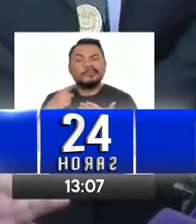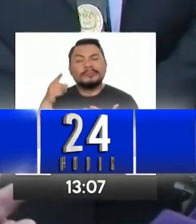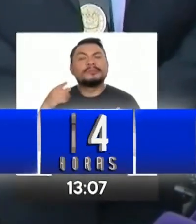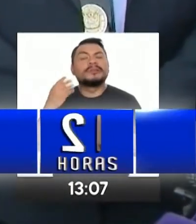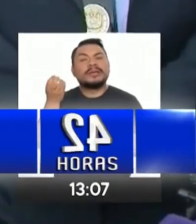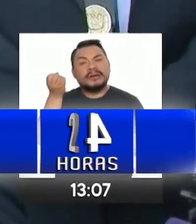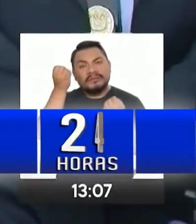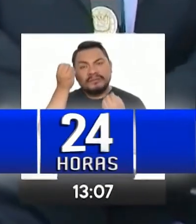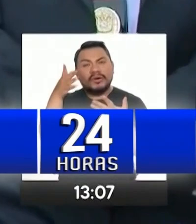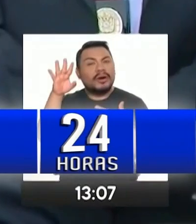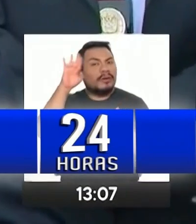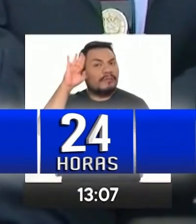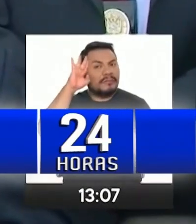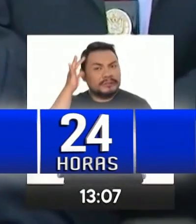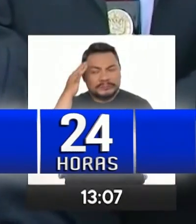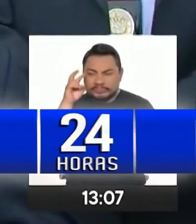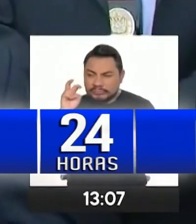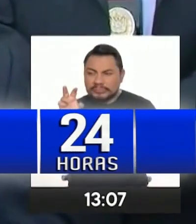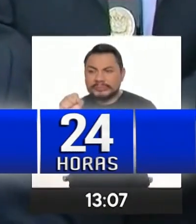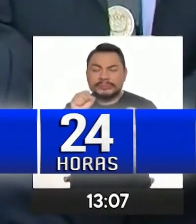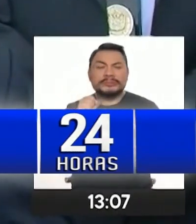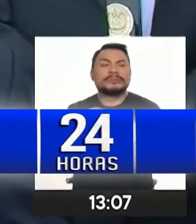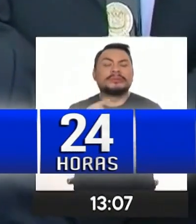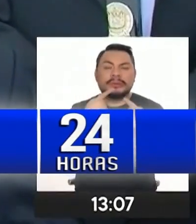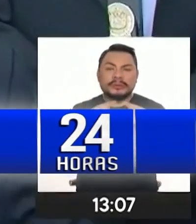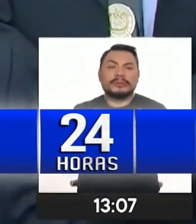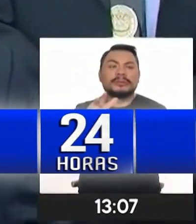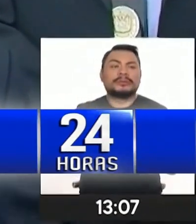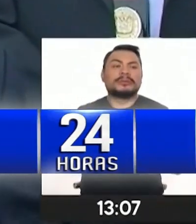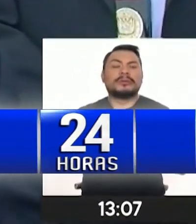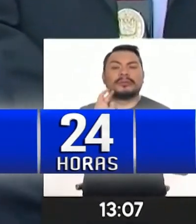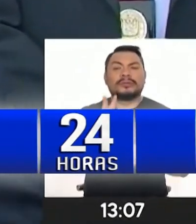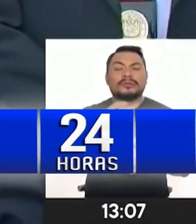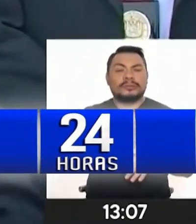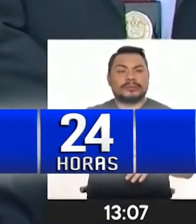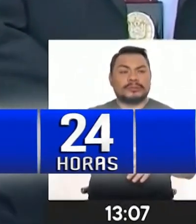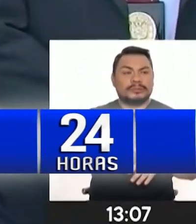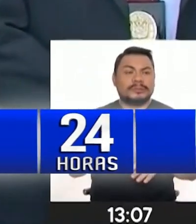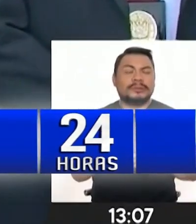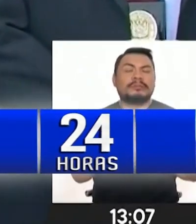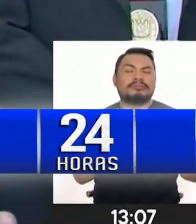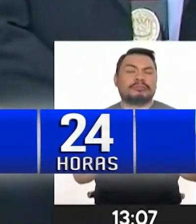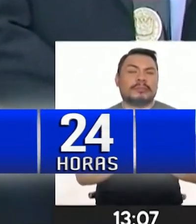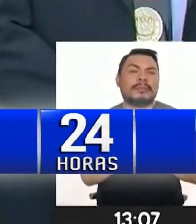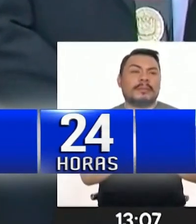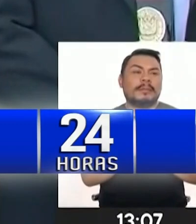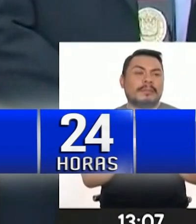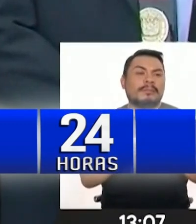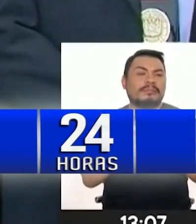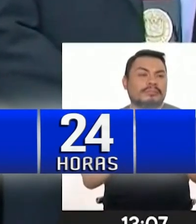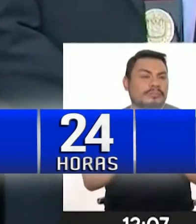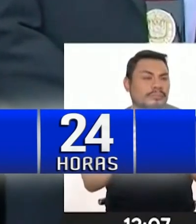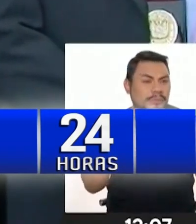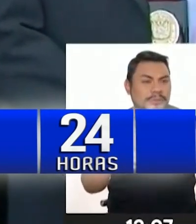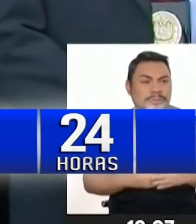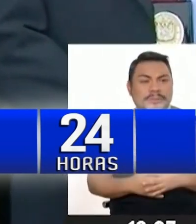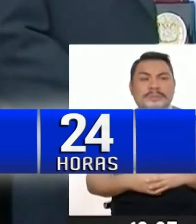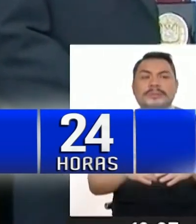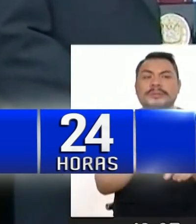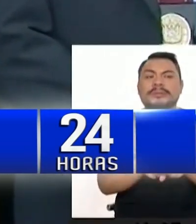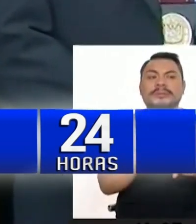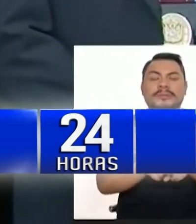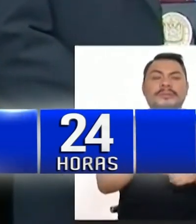del Interior Vicente Romero informaban que durante el estado de emergencia no se ha reportado ni una sola